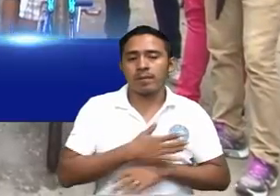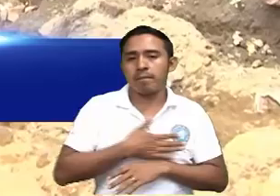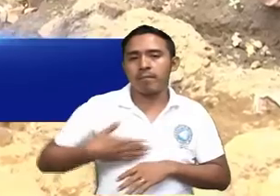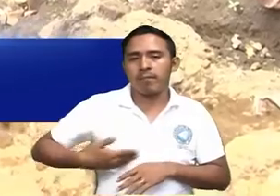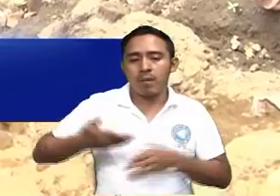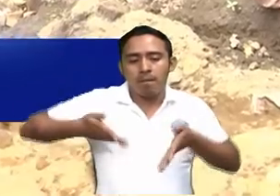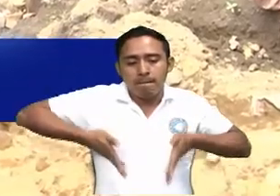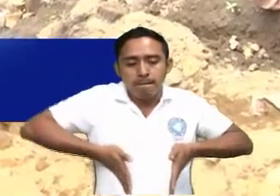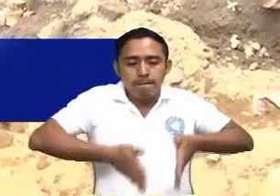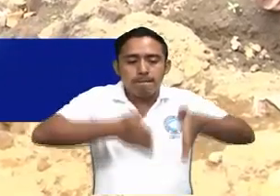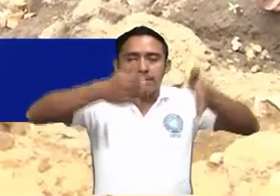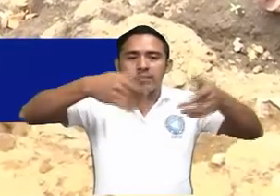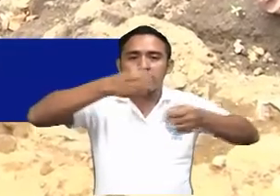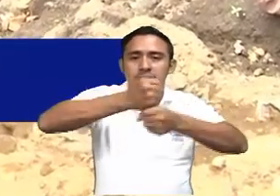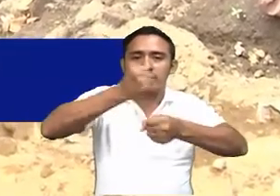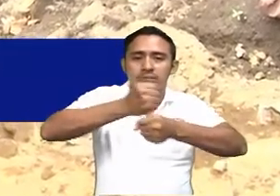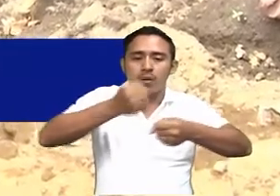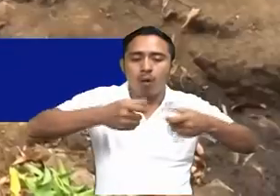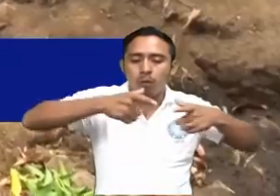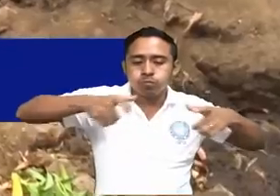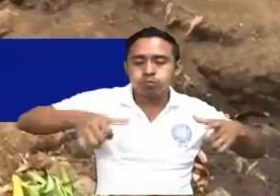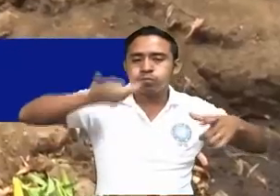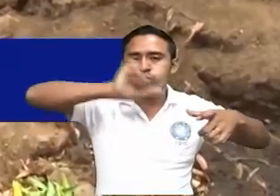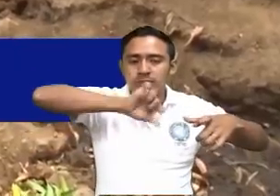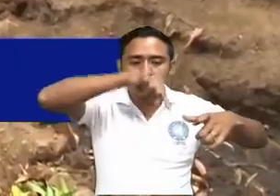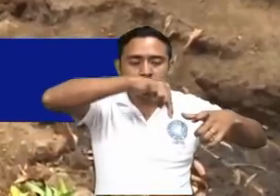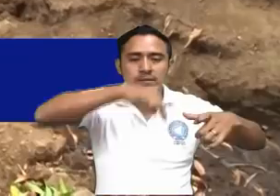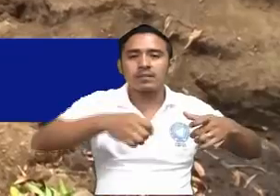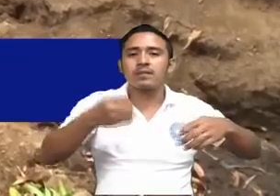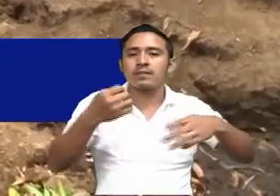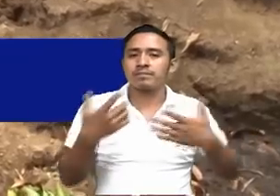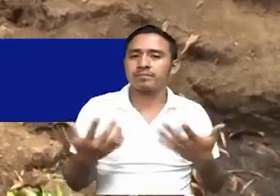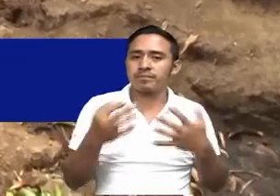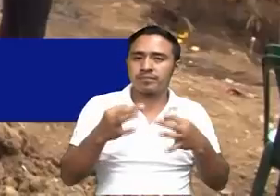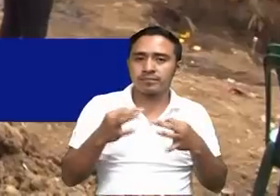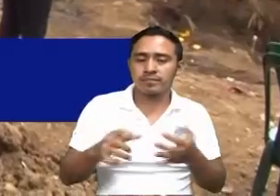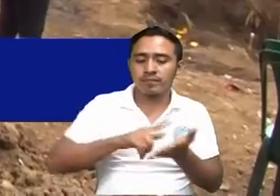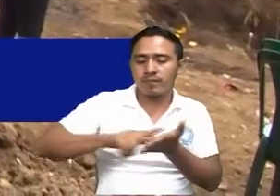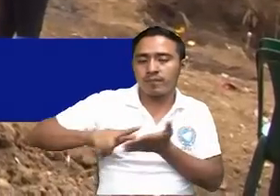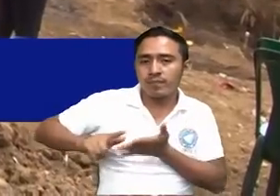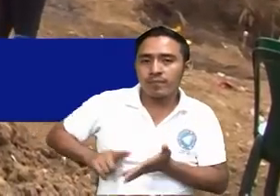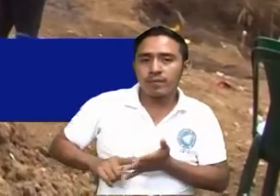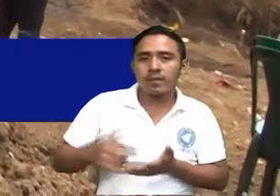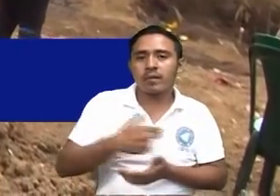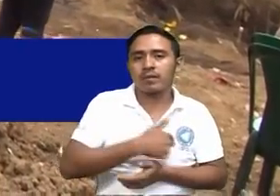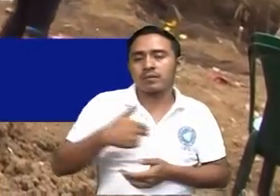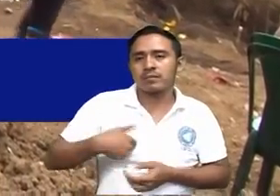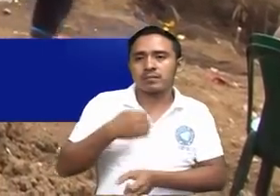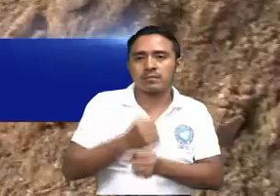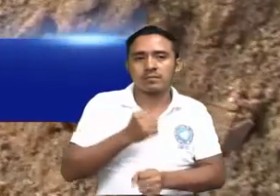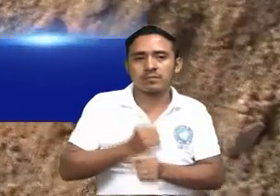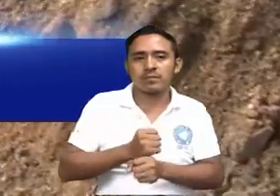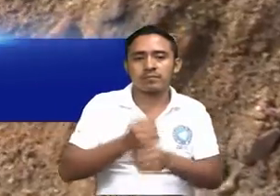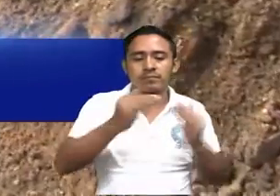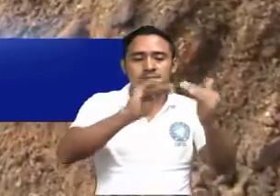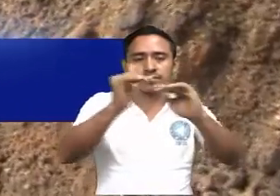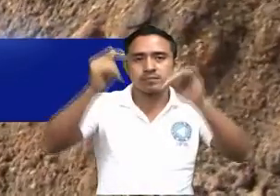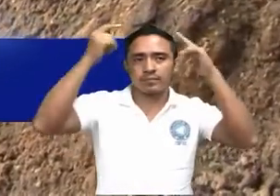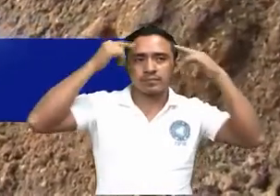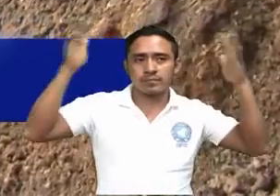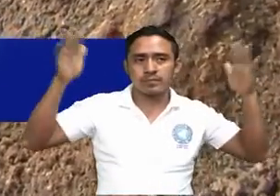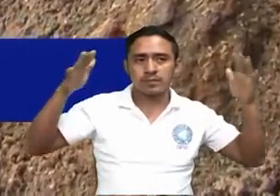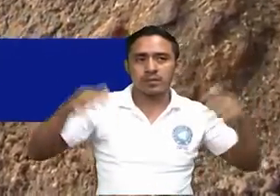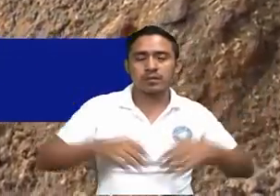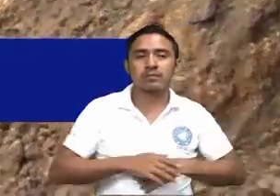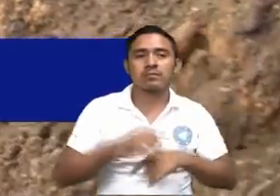Mejoramiento vial, obras de drenaje pluvial y alcantarillado sanitario son ejecutados en el barrio Los Ángeles,